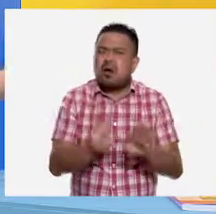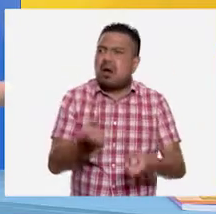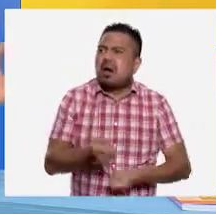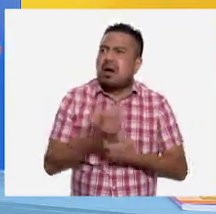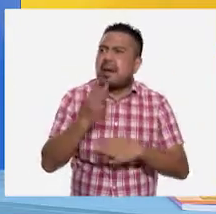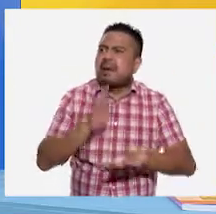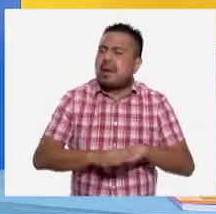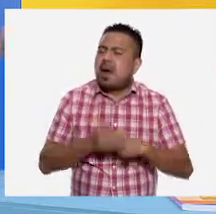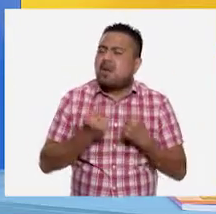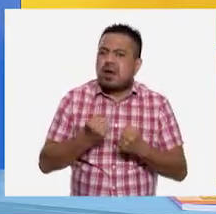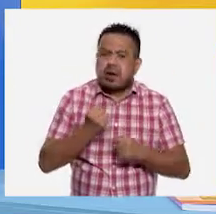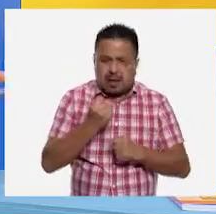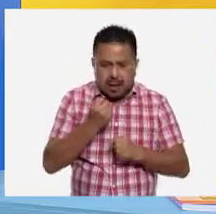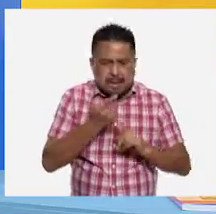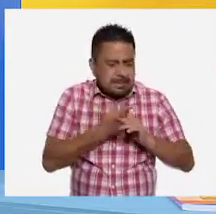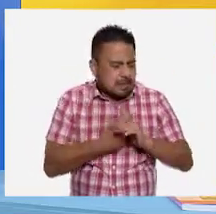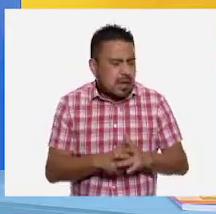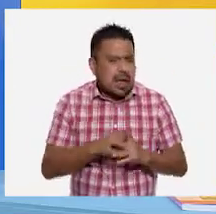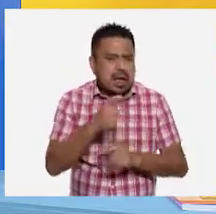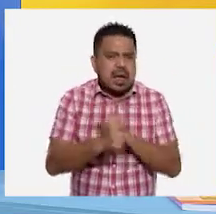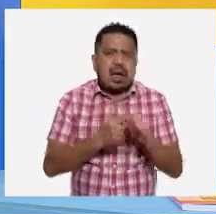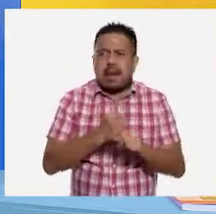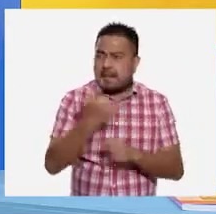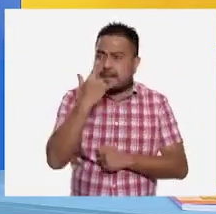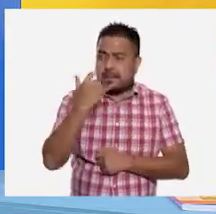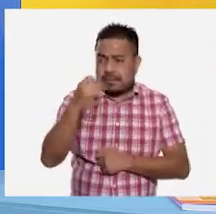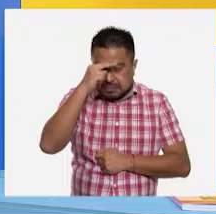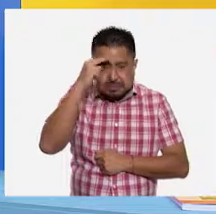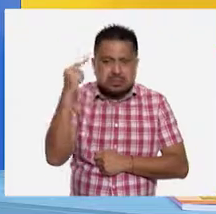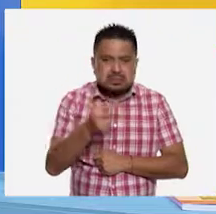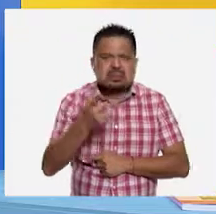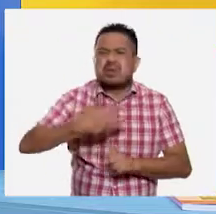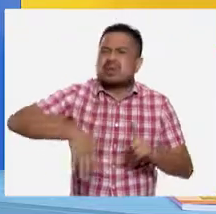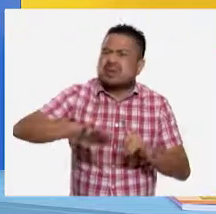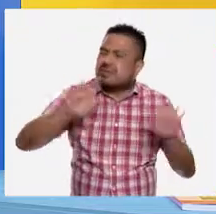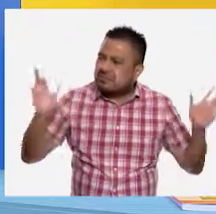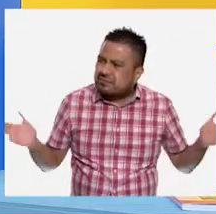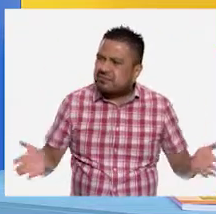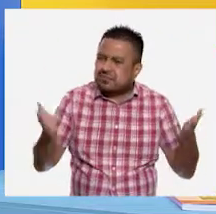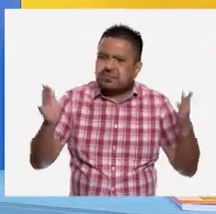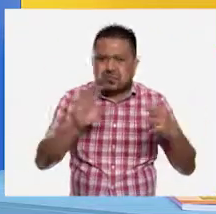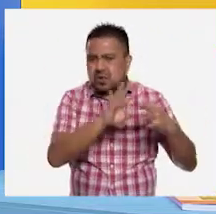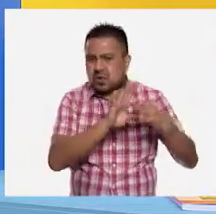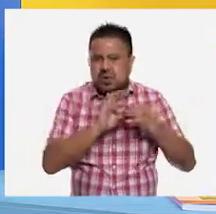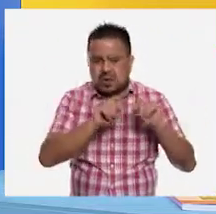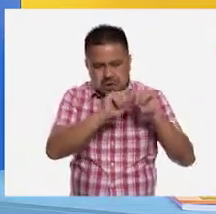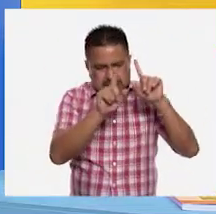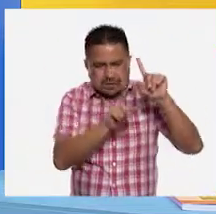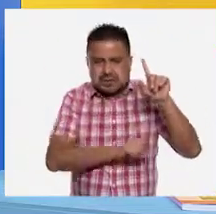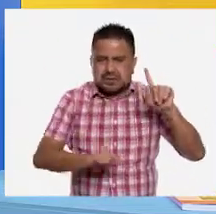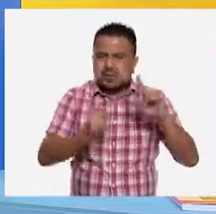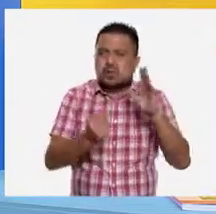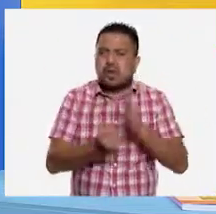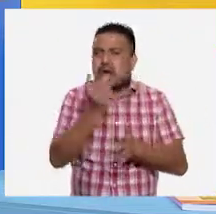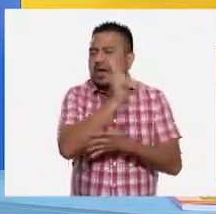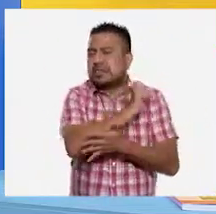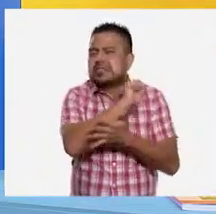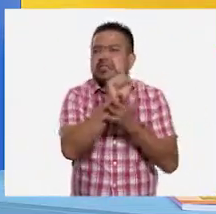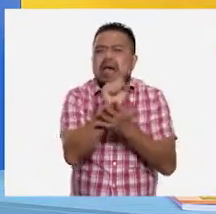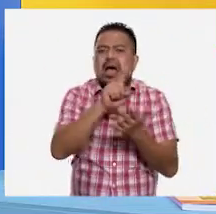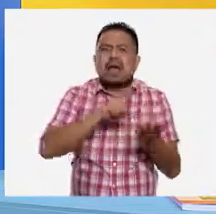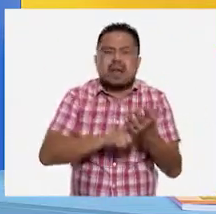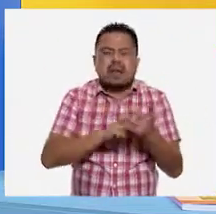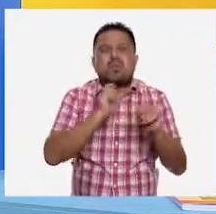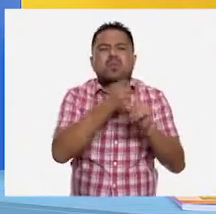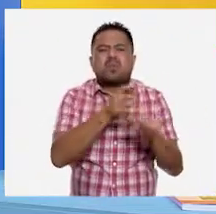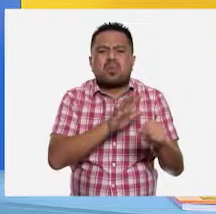tanta fuerza durante los primeros años del milagro mexicano y que buscaba fomentar la unidad nacional, creando símbolos y estereotipos